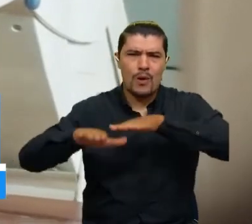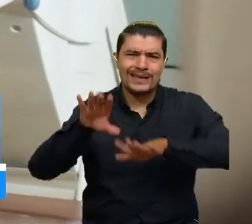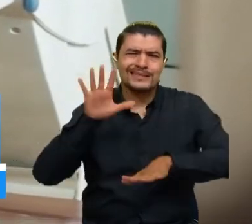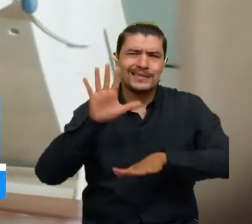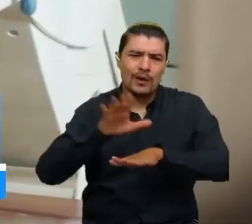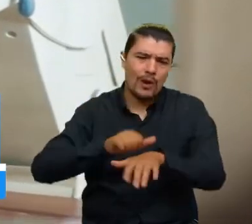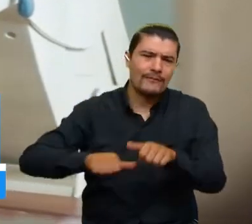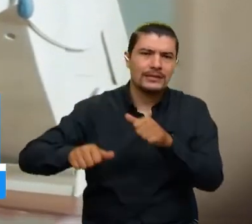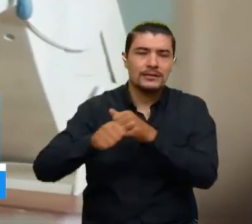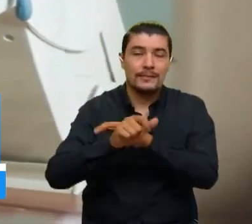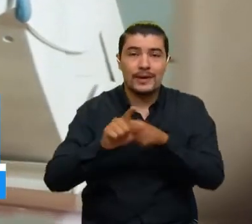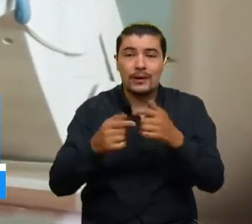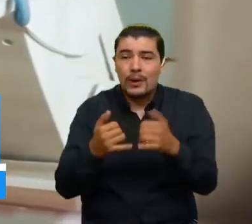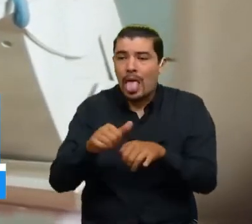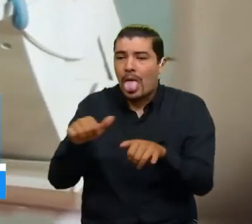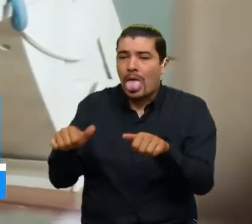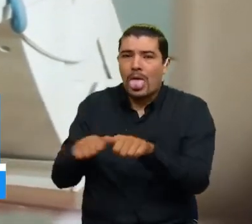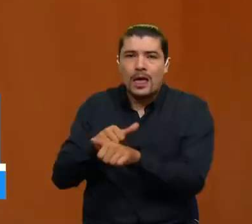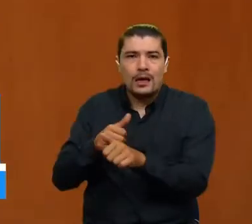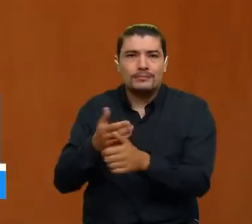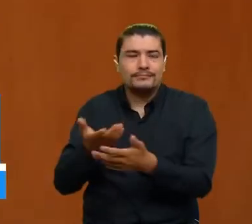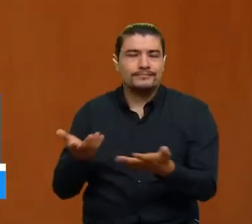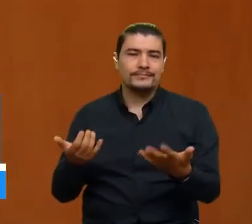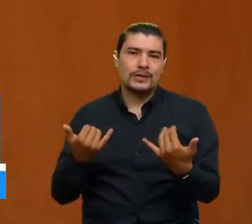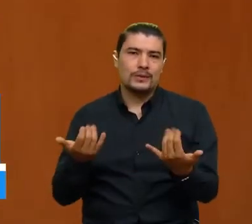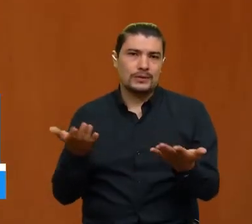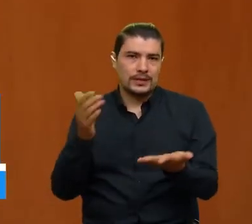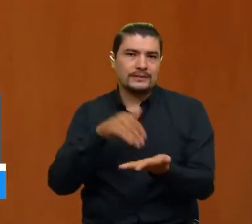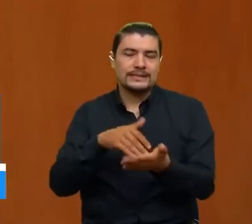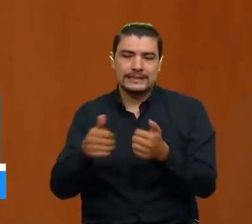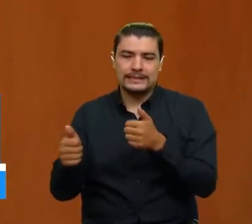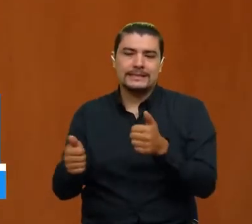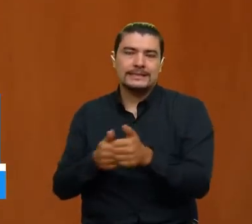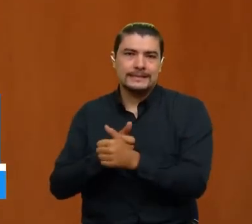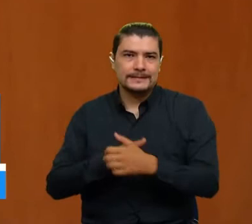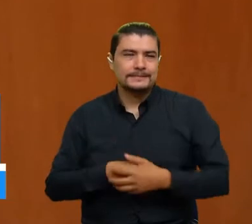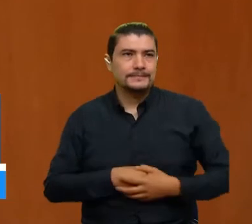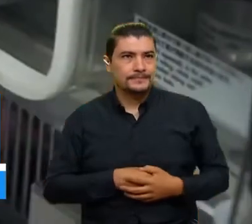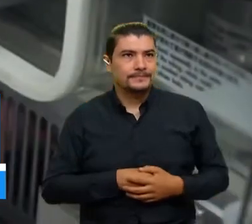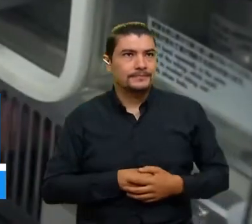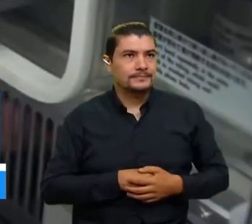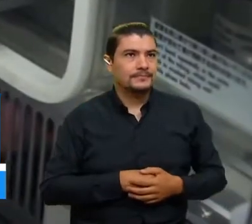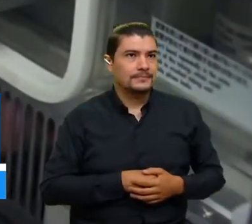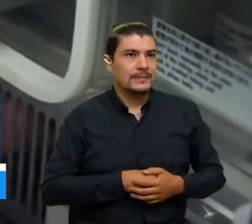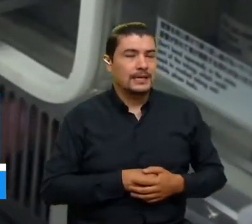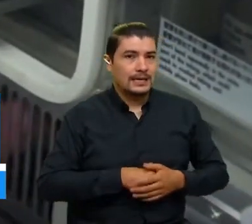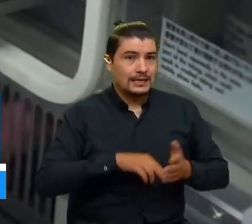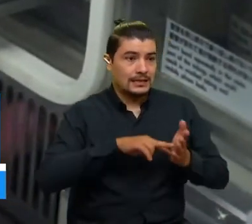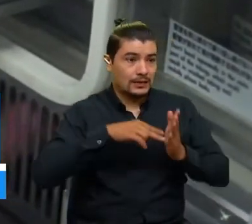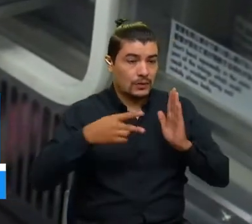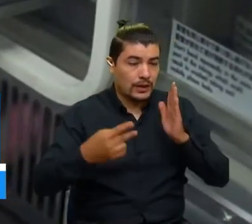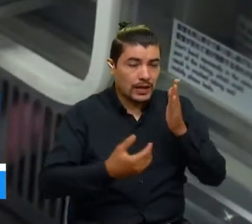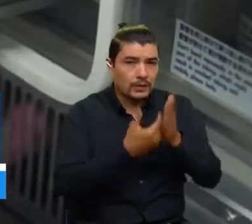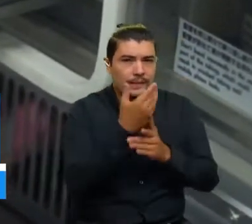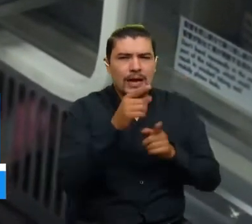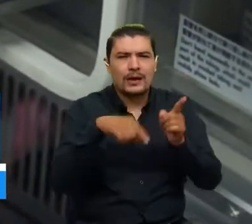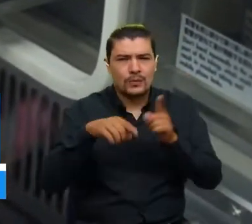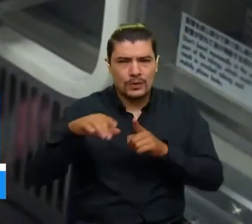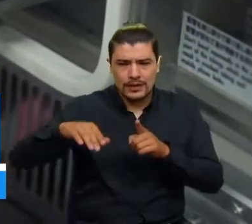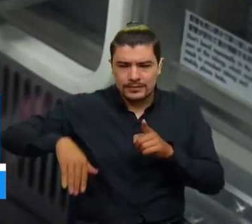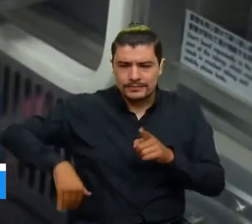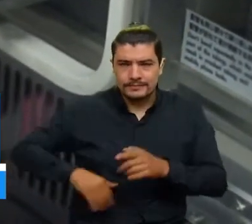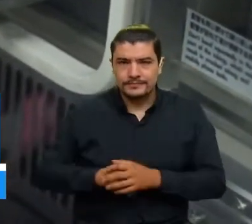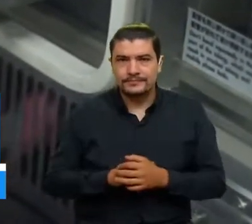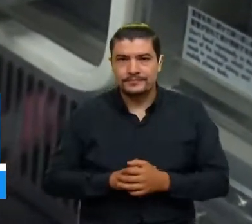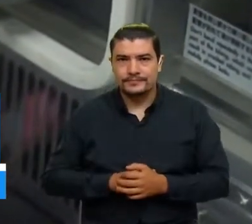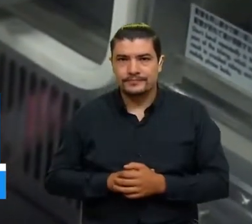inversión. Todavía nos sentimos un poquito rezagados en algunas de las tecnologías innovadoras. Temas de inmunoterapia, de CAR